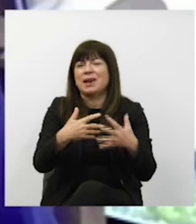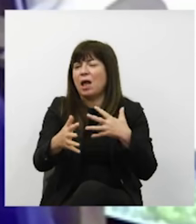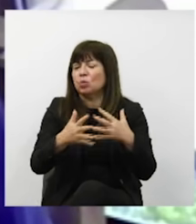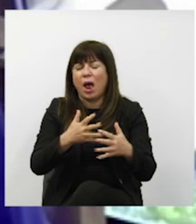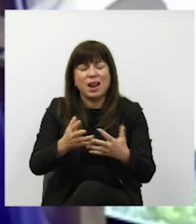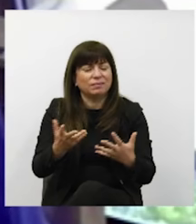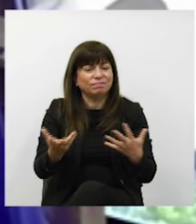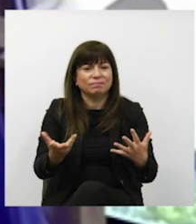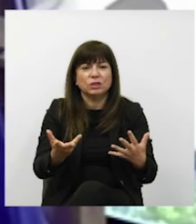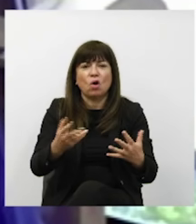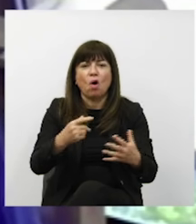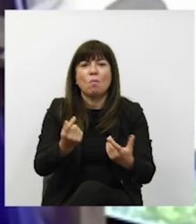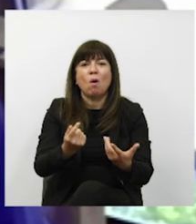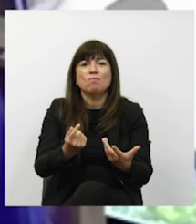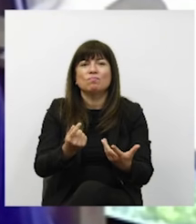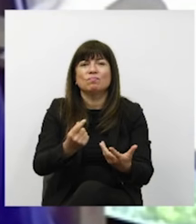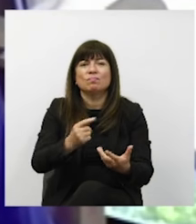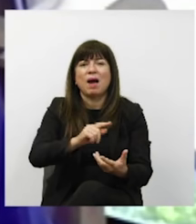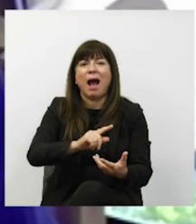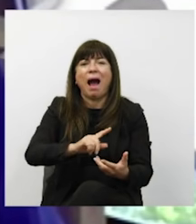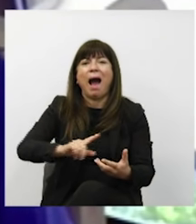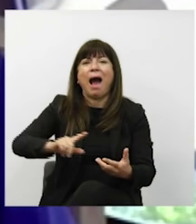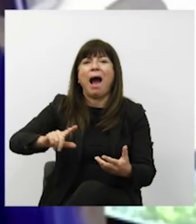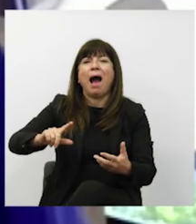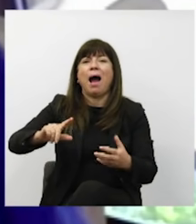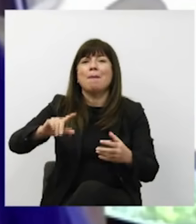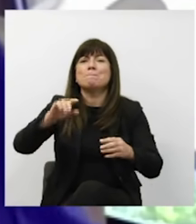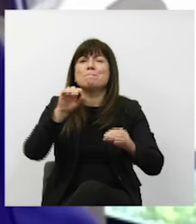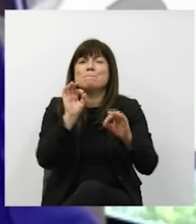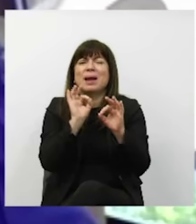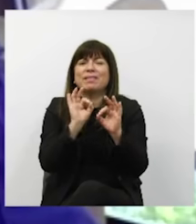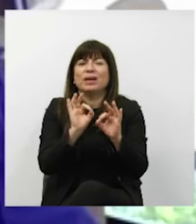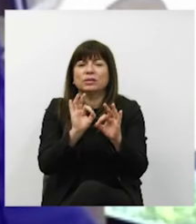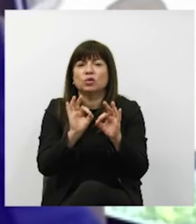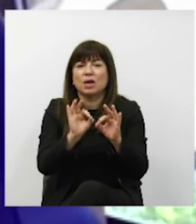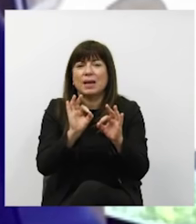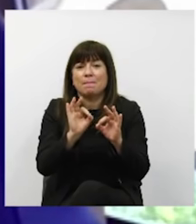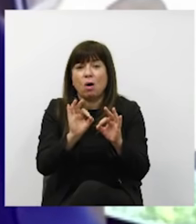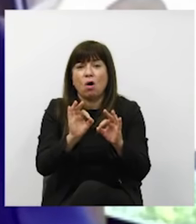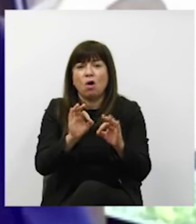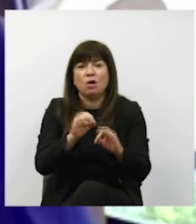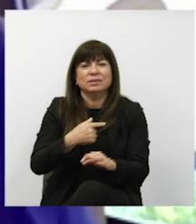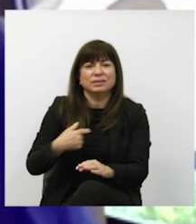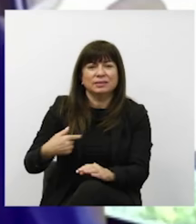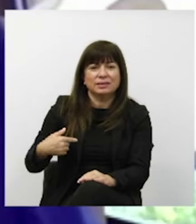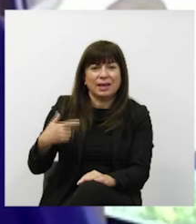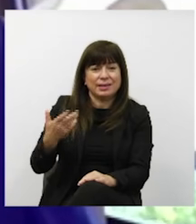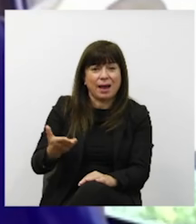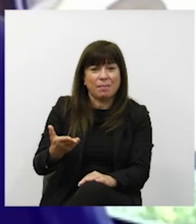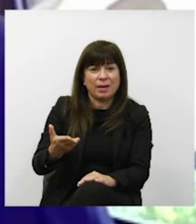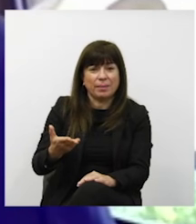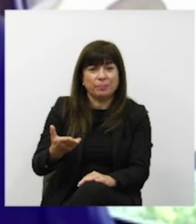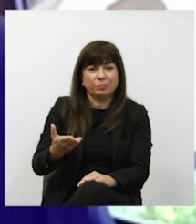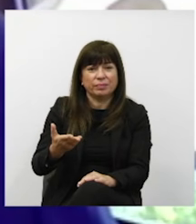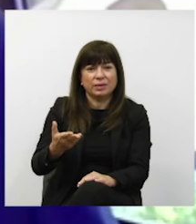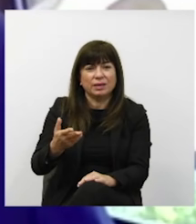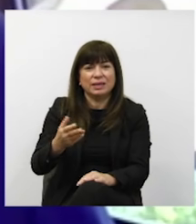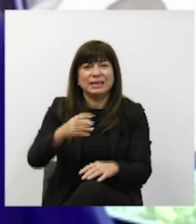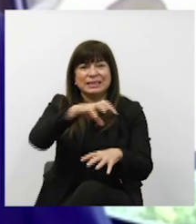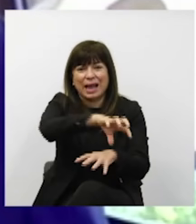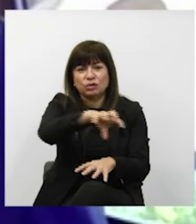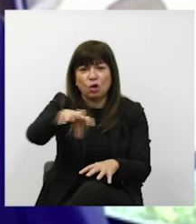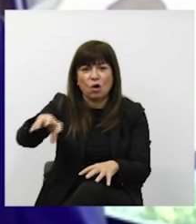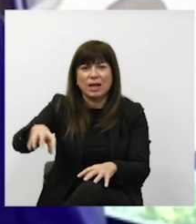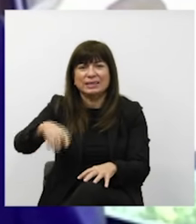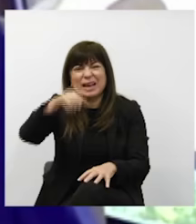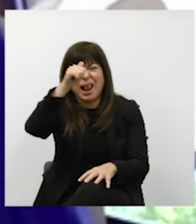a una especie de mayor autosuficiencia o proteccionismo en lo que se han llamado, ¿cierto?, los sectores clave para